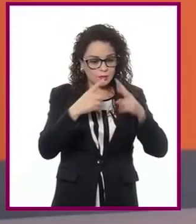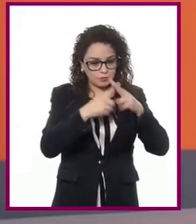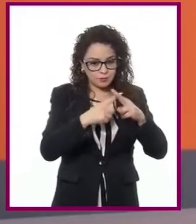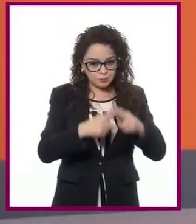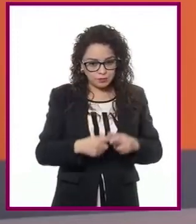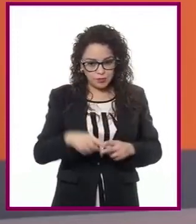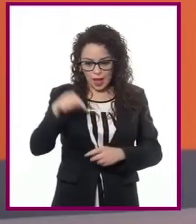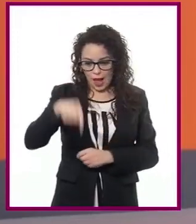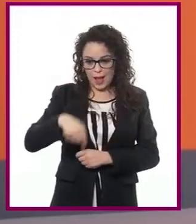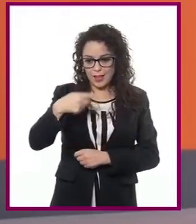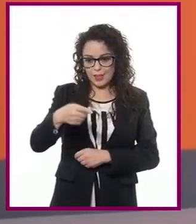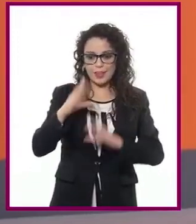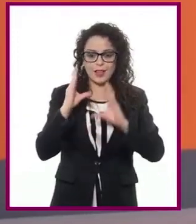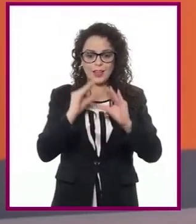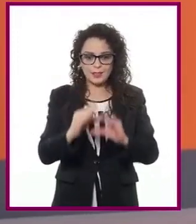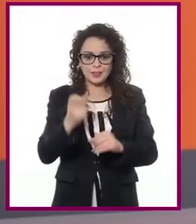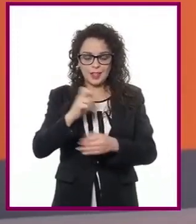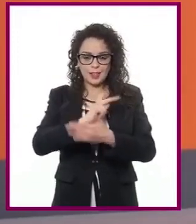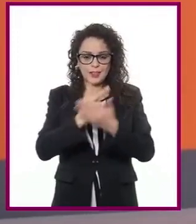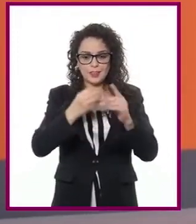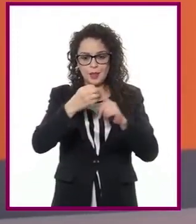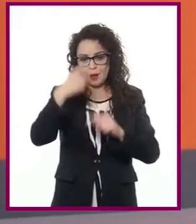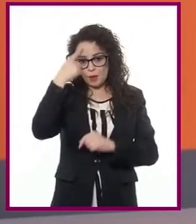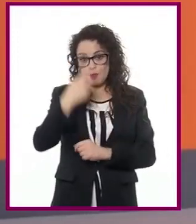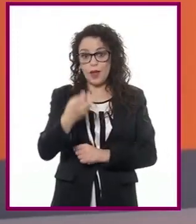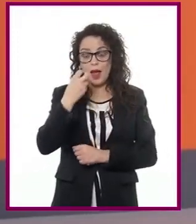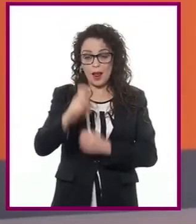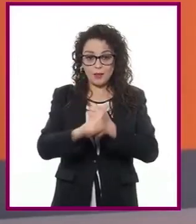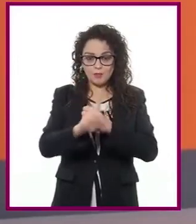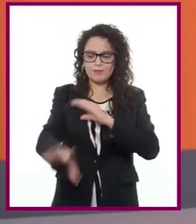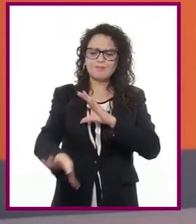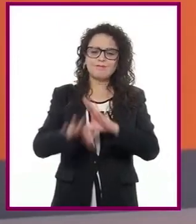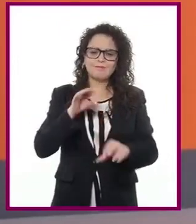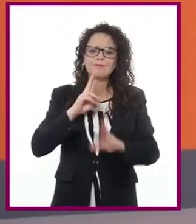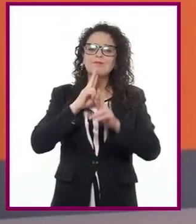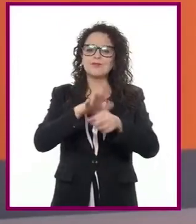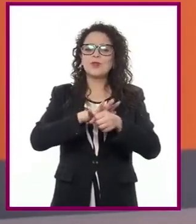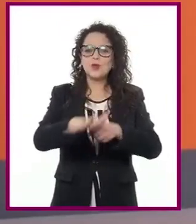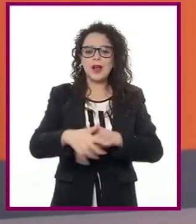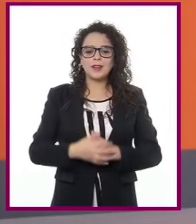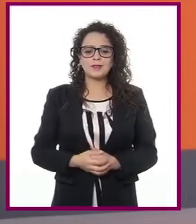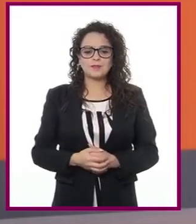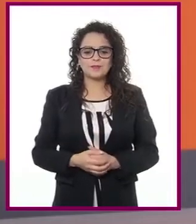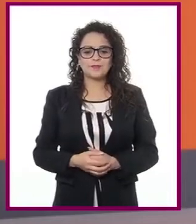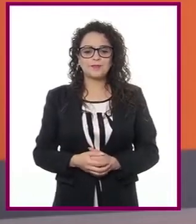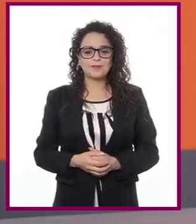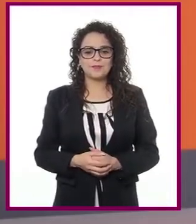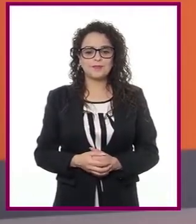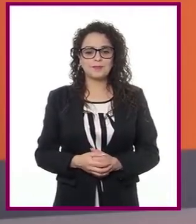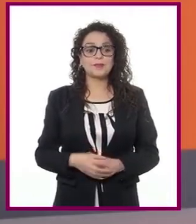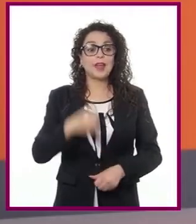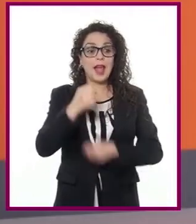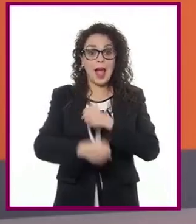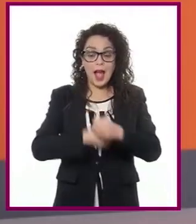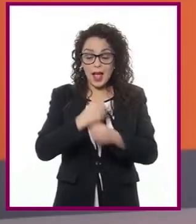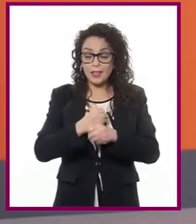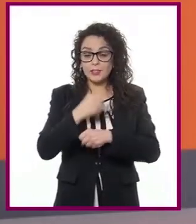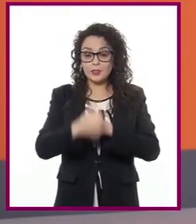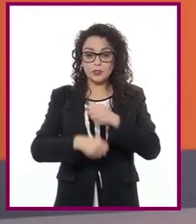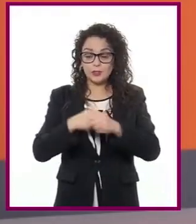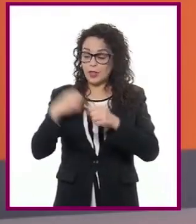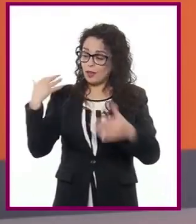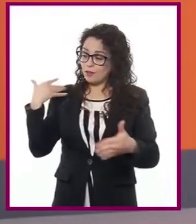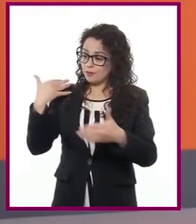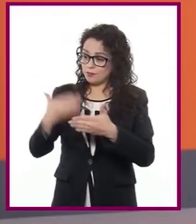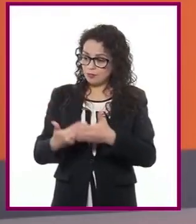abordado en esta sesión para encontrar la solución de este problema. A través de los años, las artesanías de Santa Clara